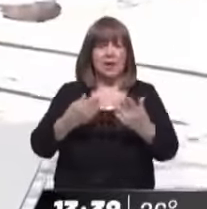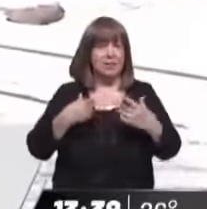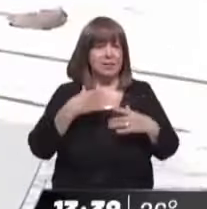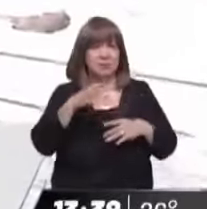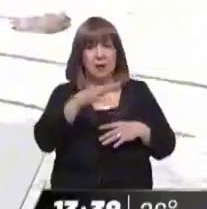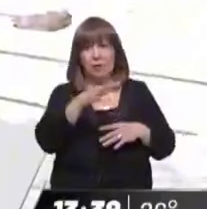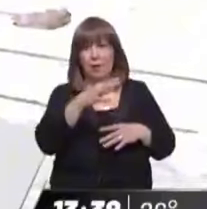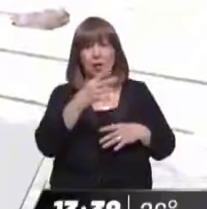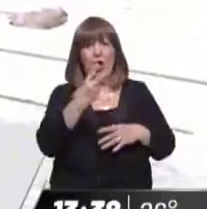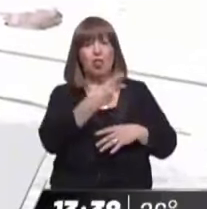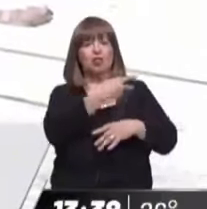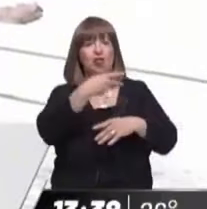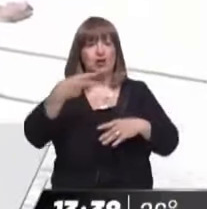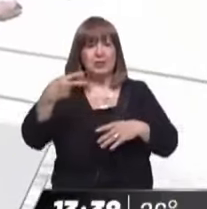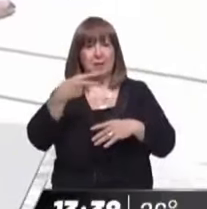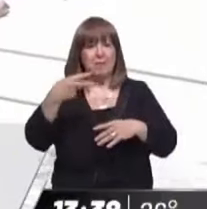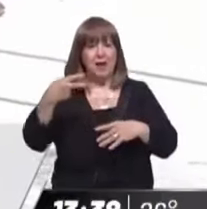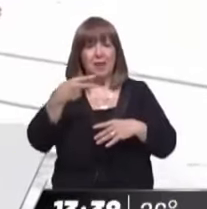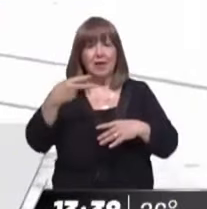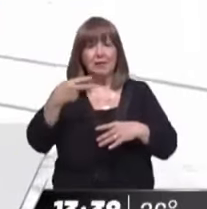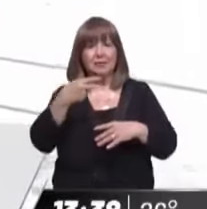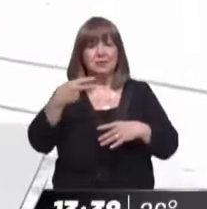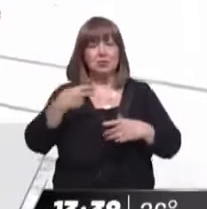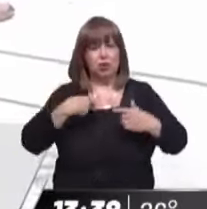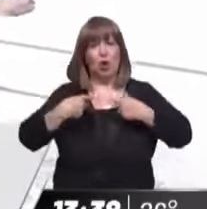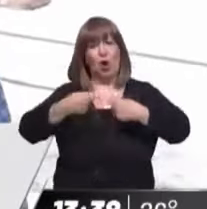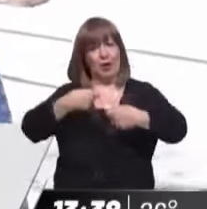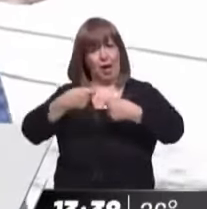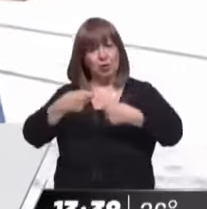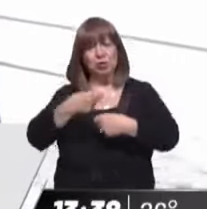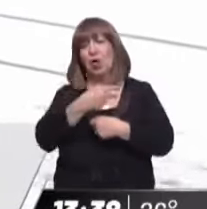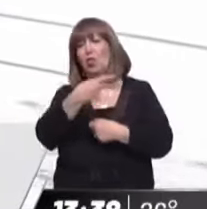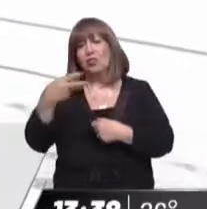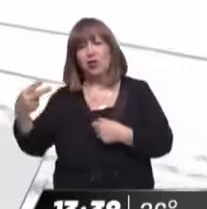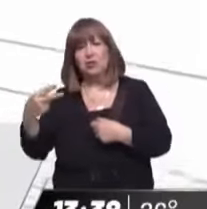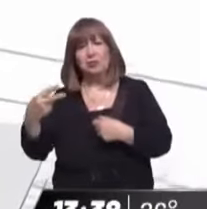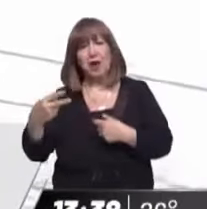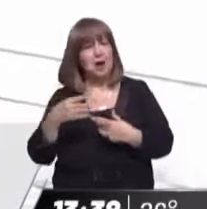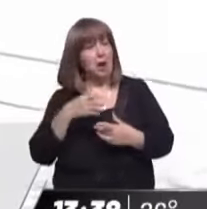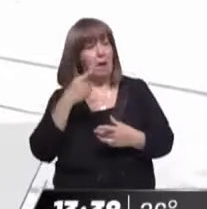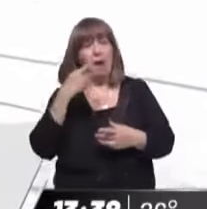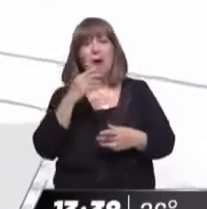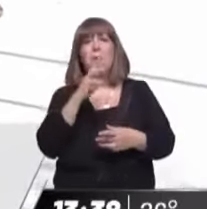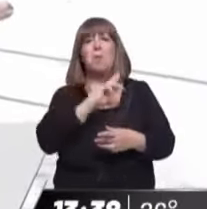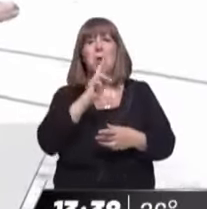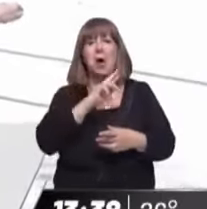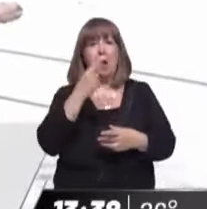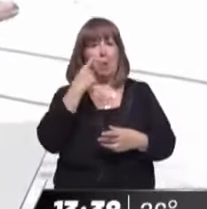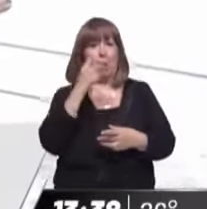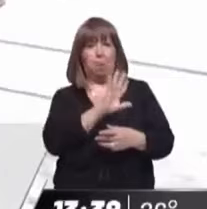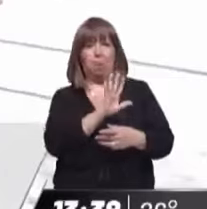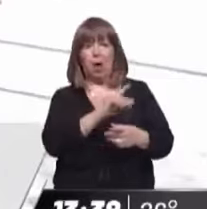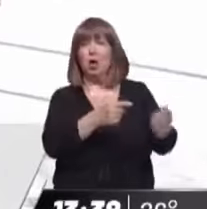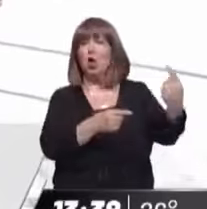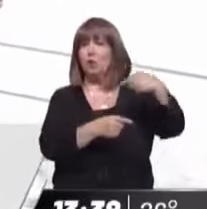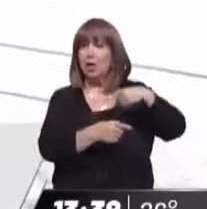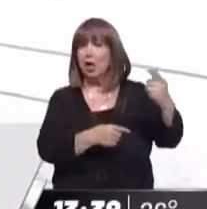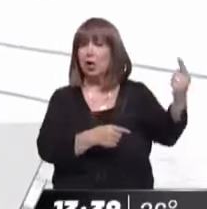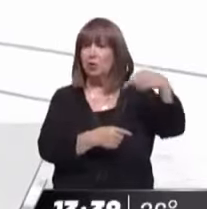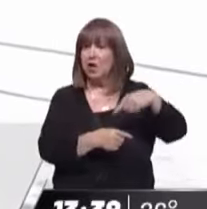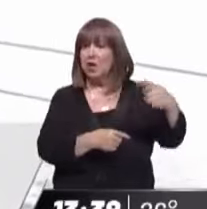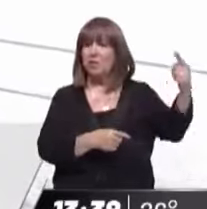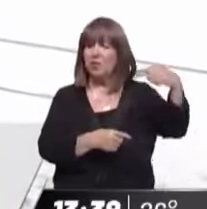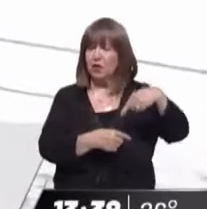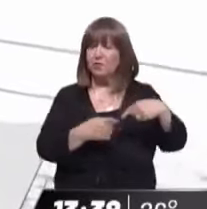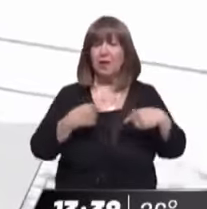hace 2 semanas que no nos venía a comprar, porque tenemos un negocio y nos compraba a nosotros. Entonces ayer le avisé a una vecina. Le preguntamos